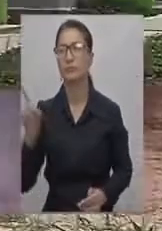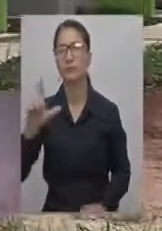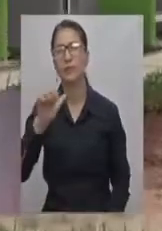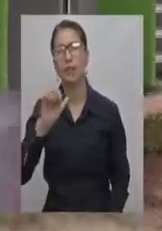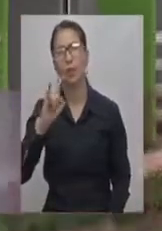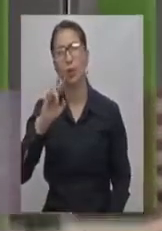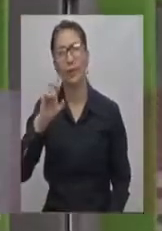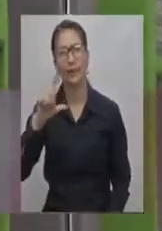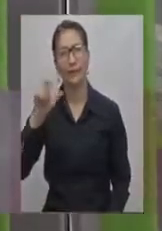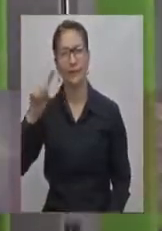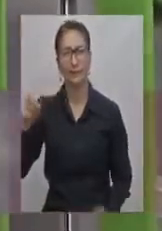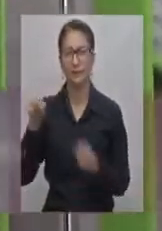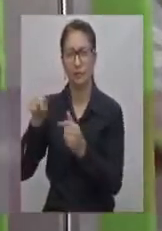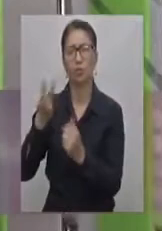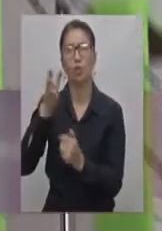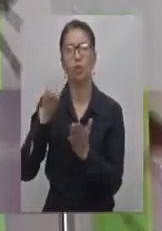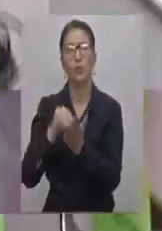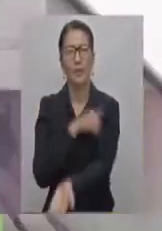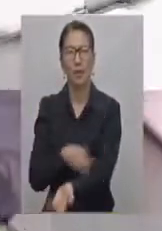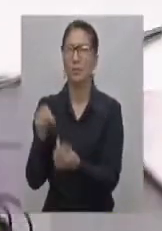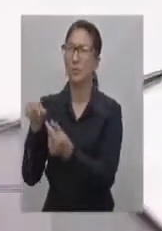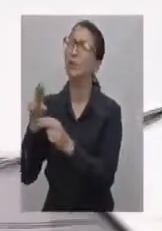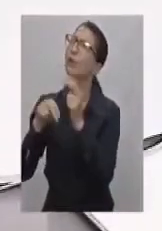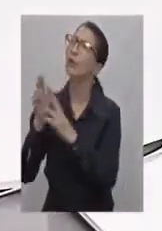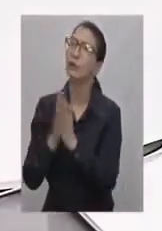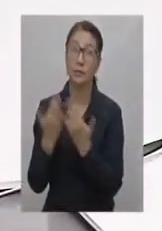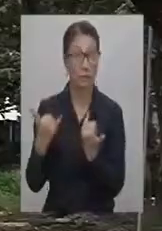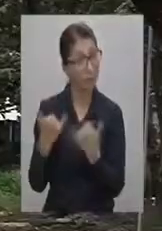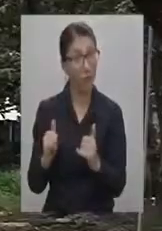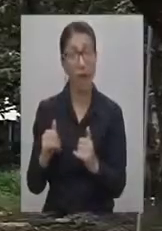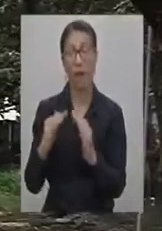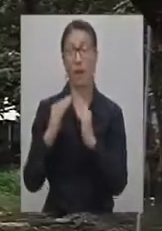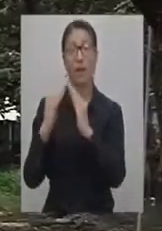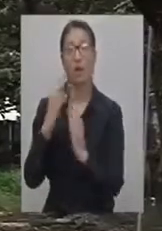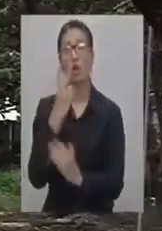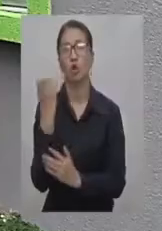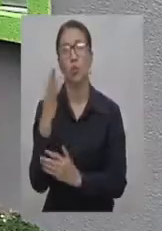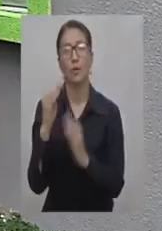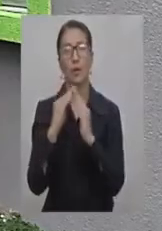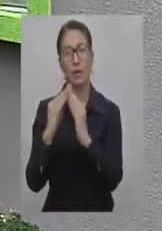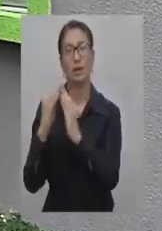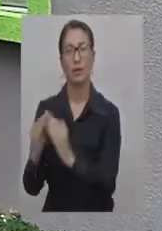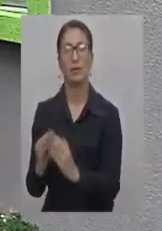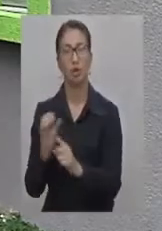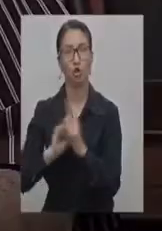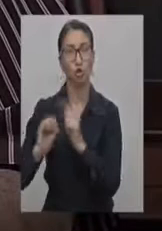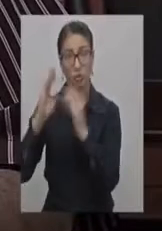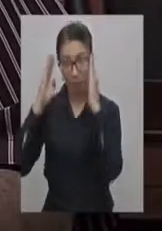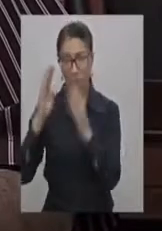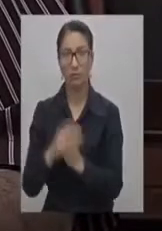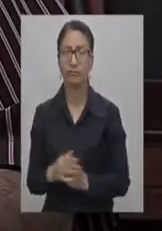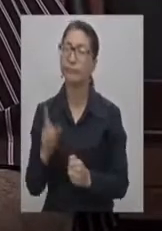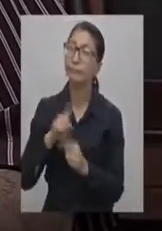primera etapa, en el cual se han invertido cerca de 8 mil millones de pesos, debía entregar 240 viviendas de interés social, pero